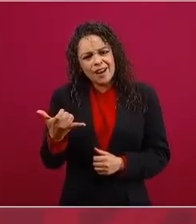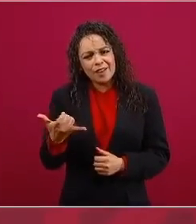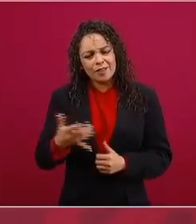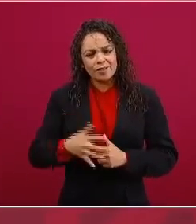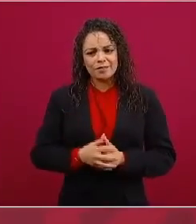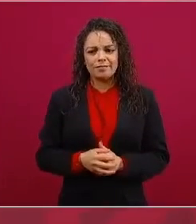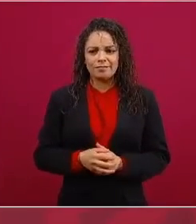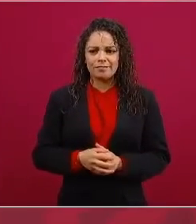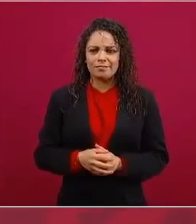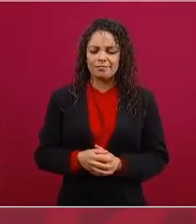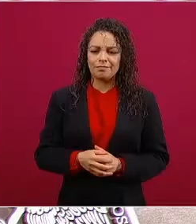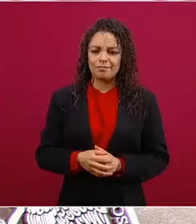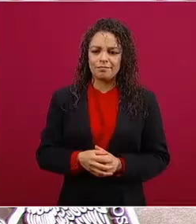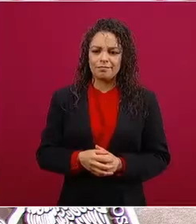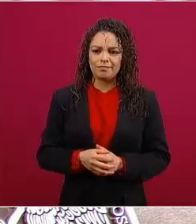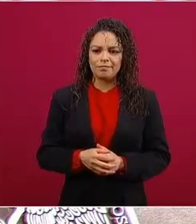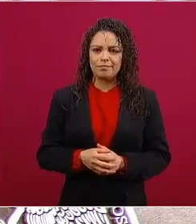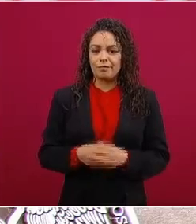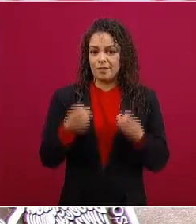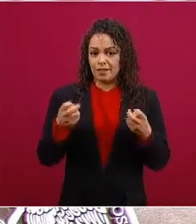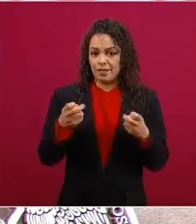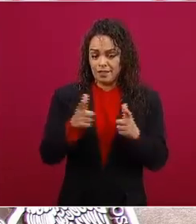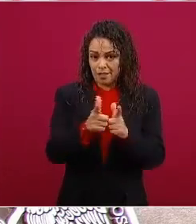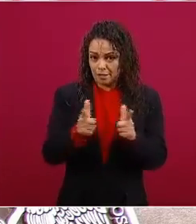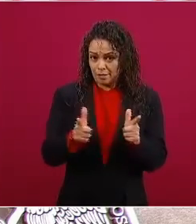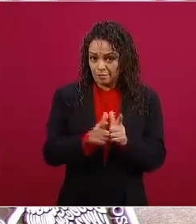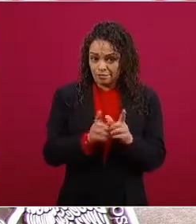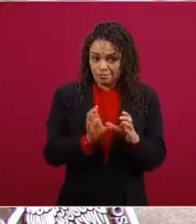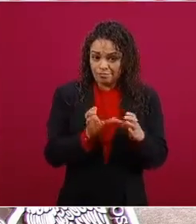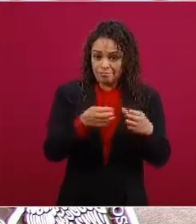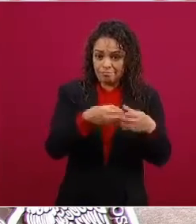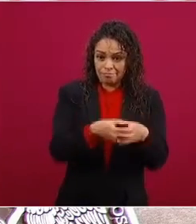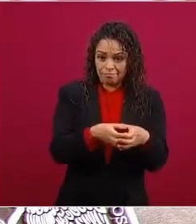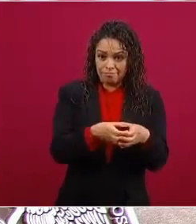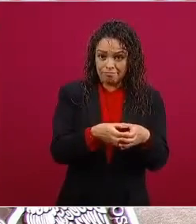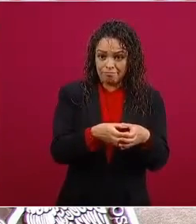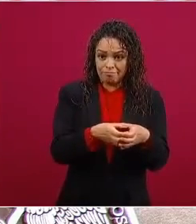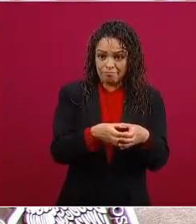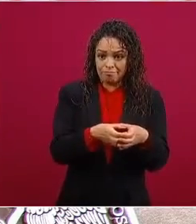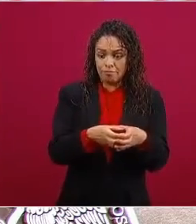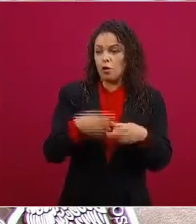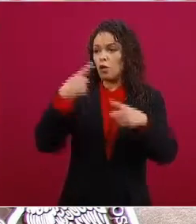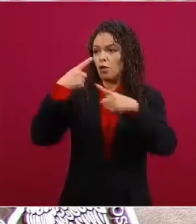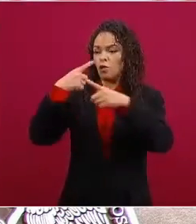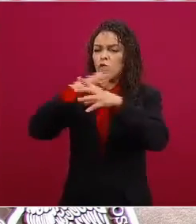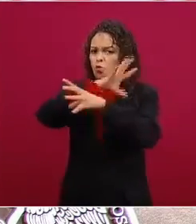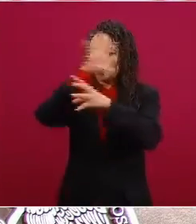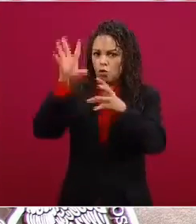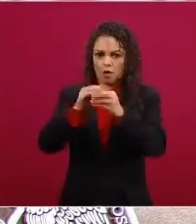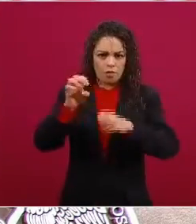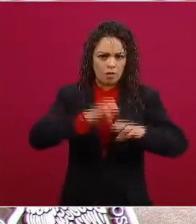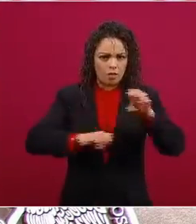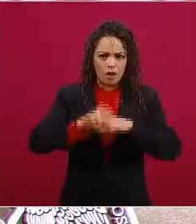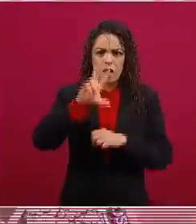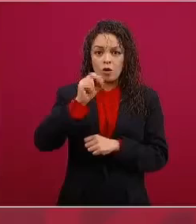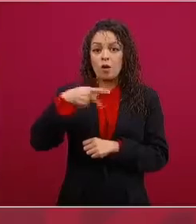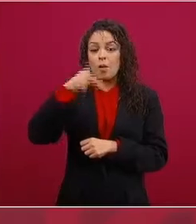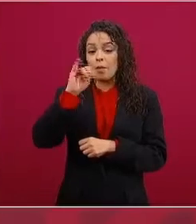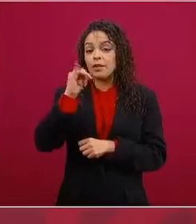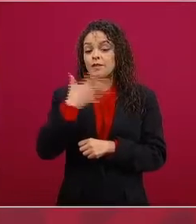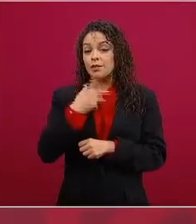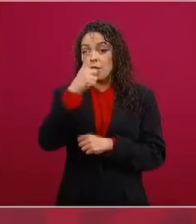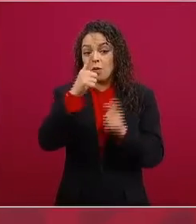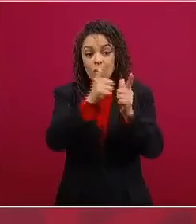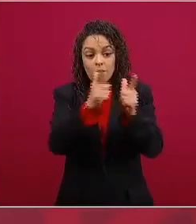para estos grupos. No estoy hablando de todos los empresarios, pero sí había una élite que